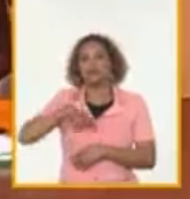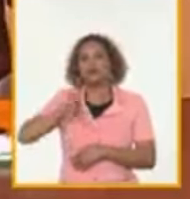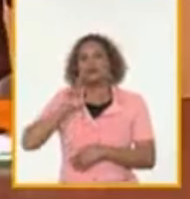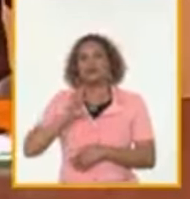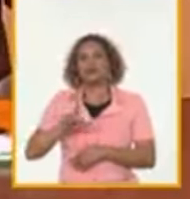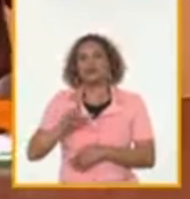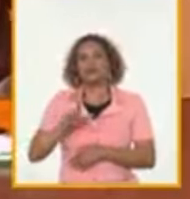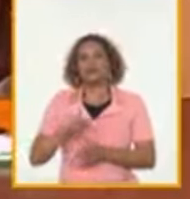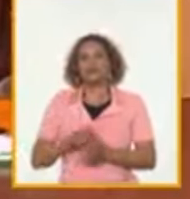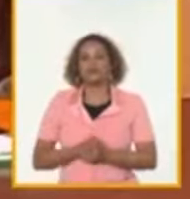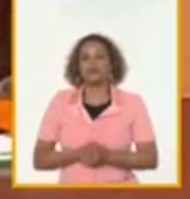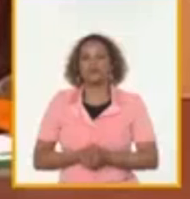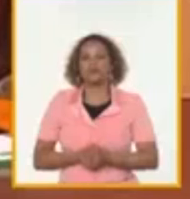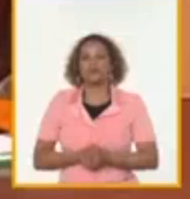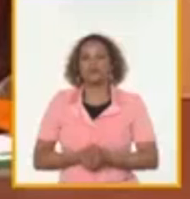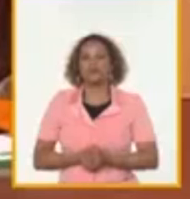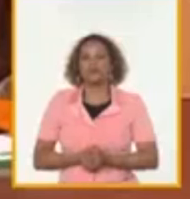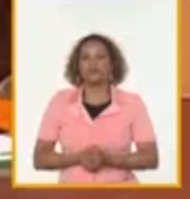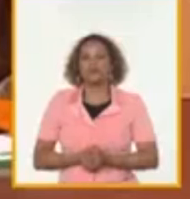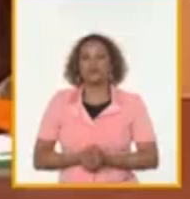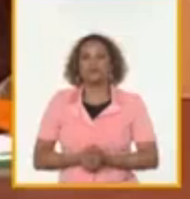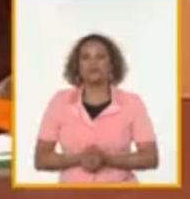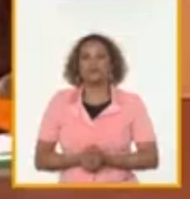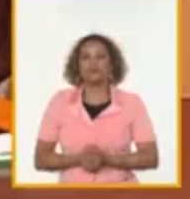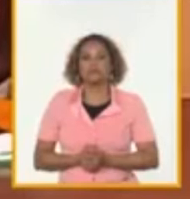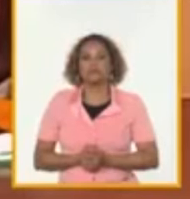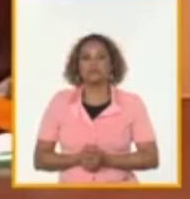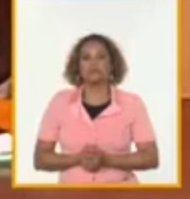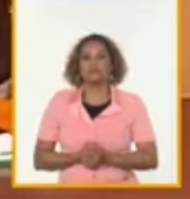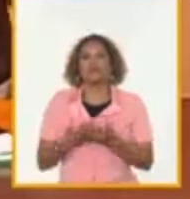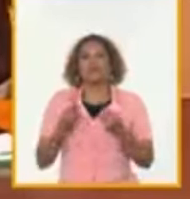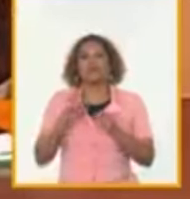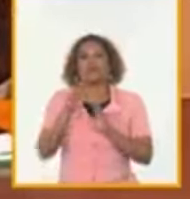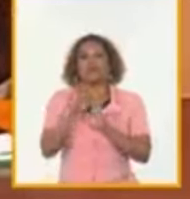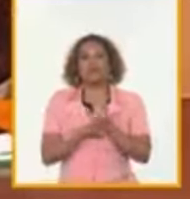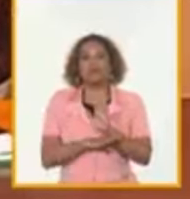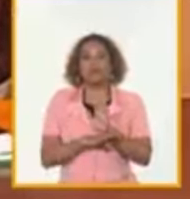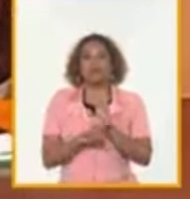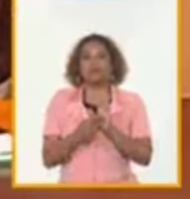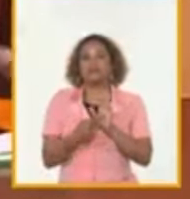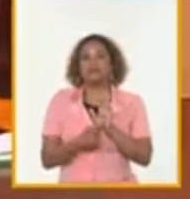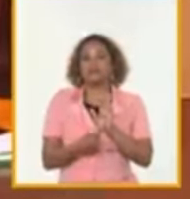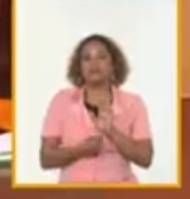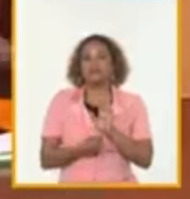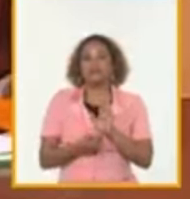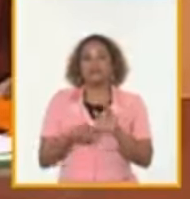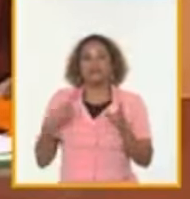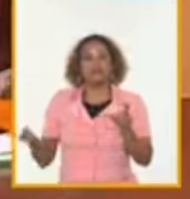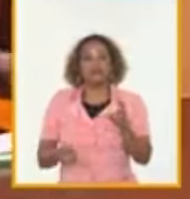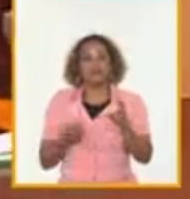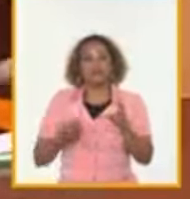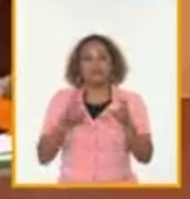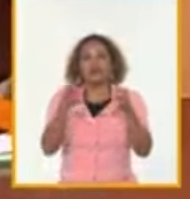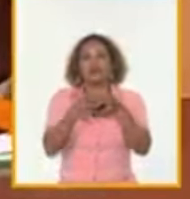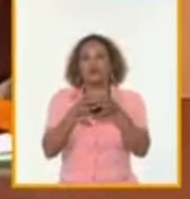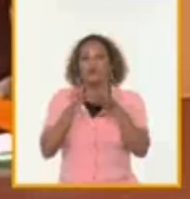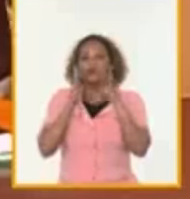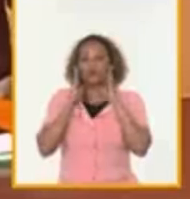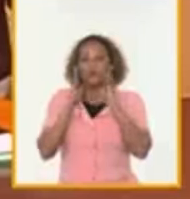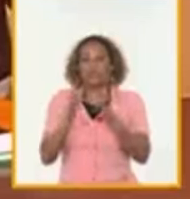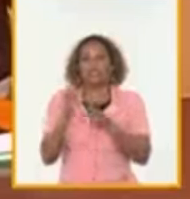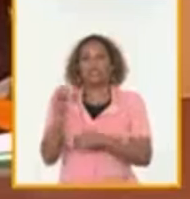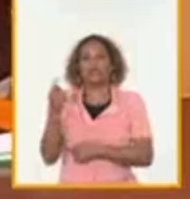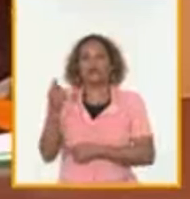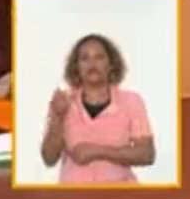para celebrar sus 335 años con muchas metas con desafíos bajo un grupo de tensiones financieras y